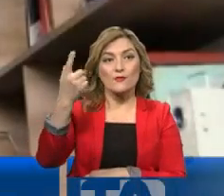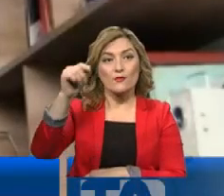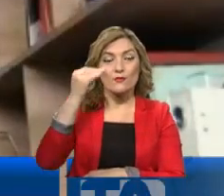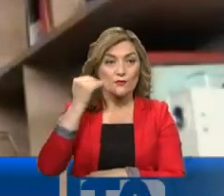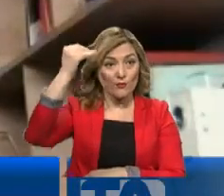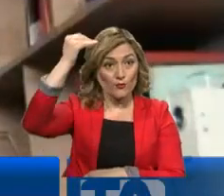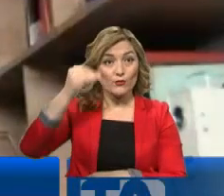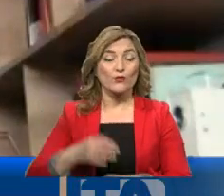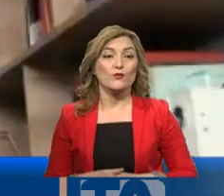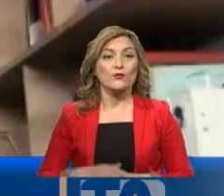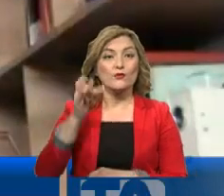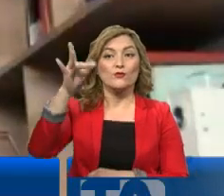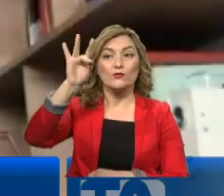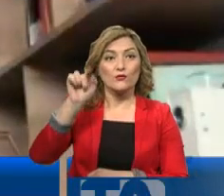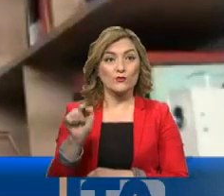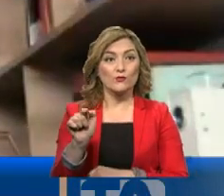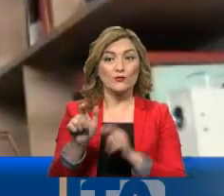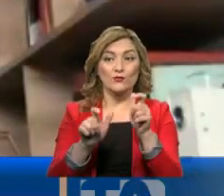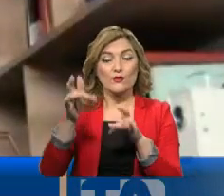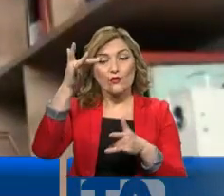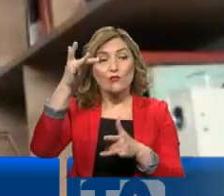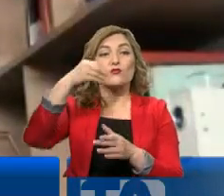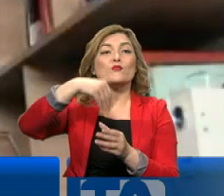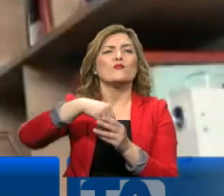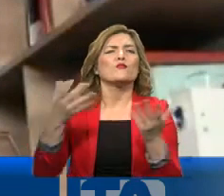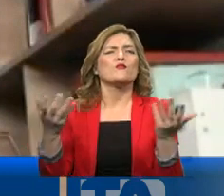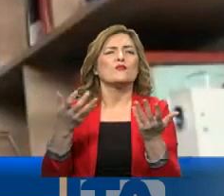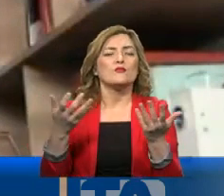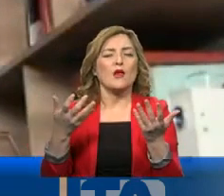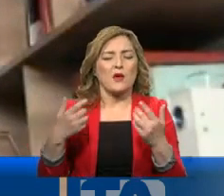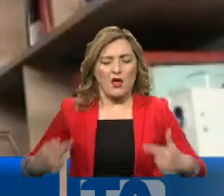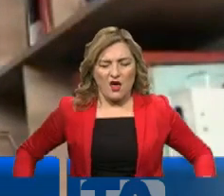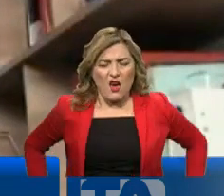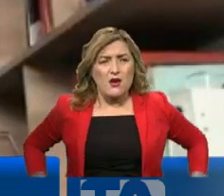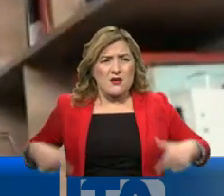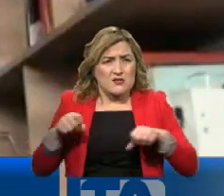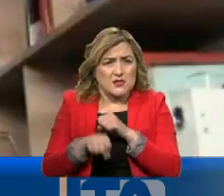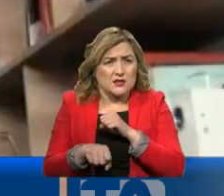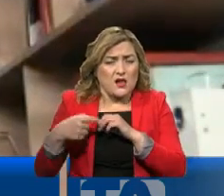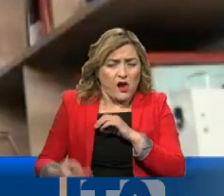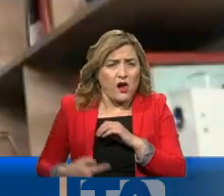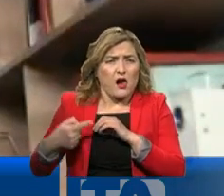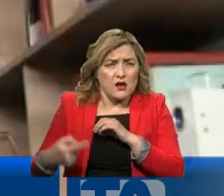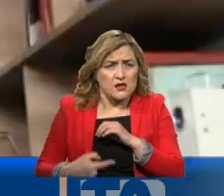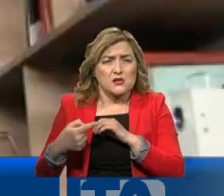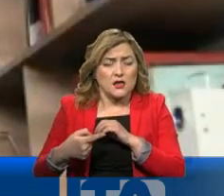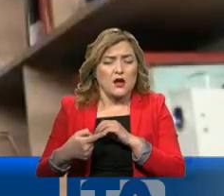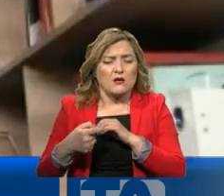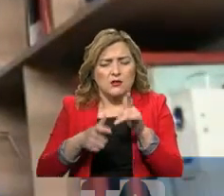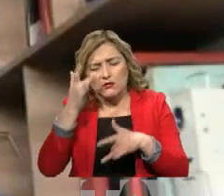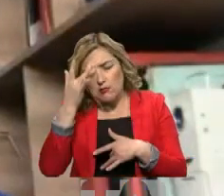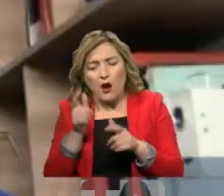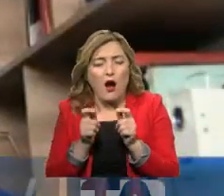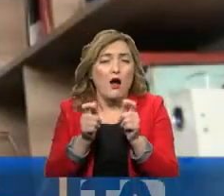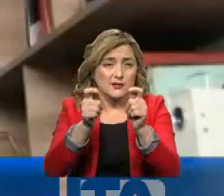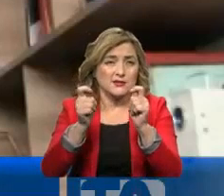adultos mayores y 18 mil pacientes dentro de las diálisis constantes, todos los pacientes con cáncer, todos los